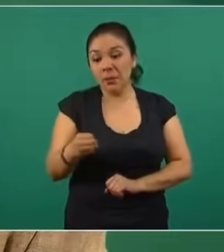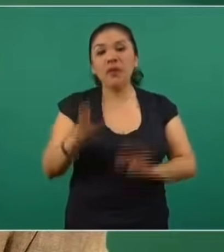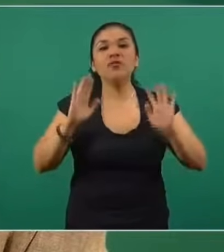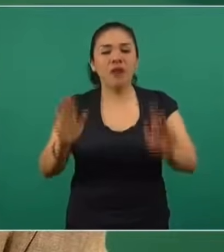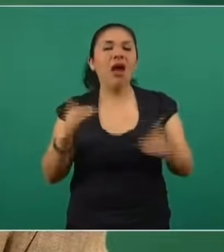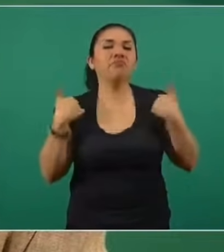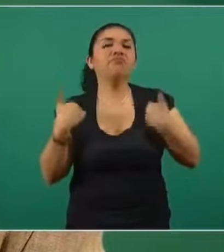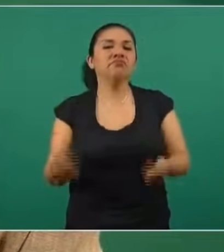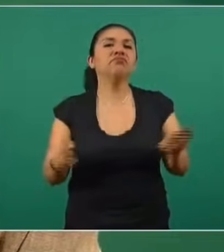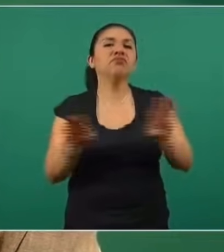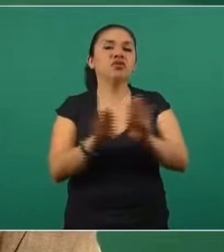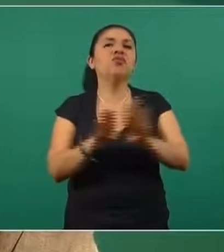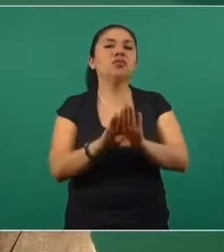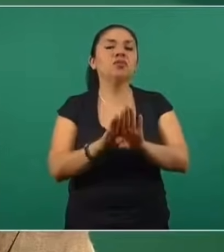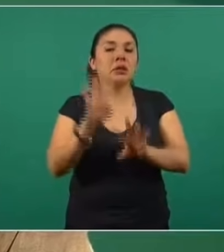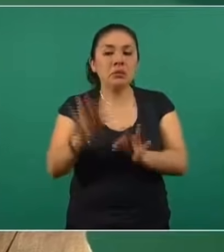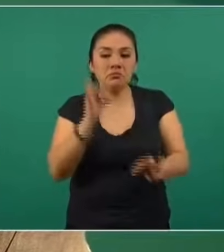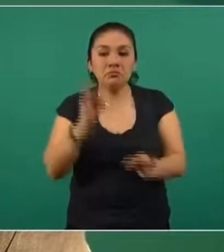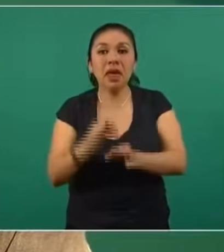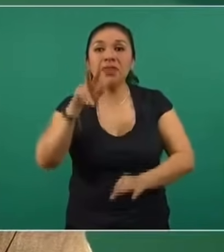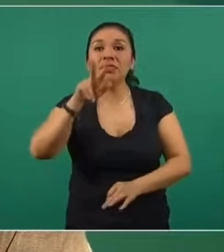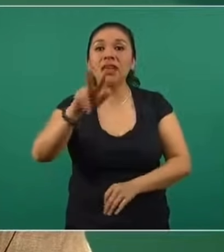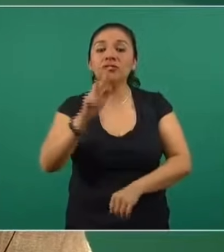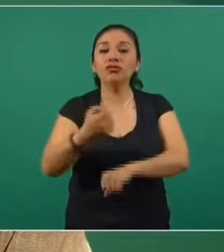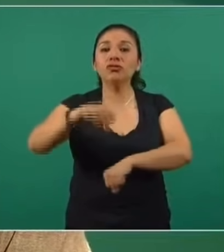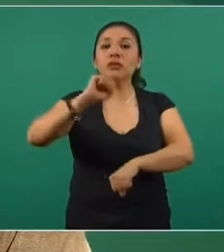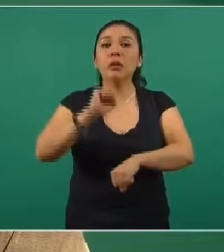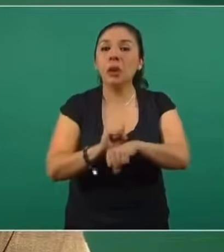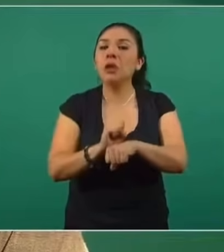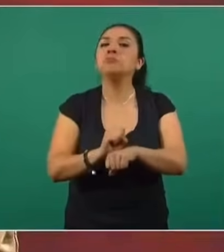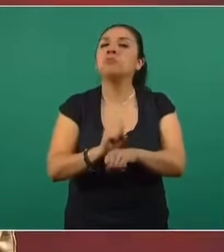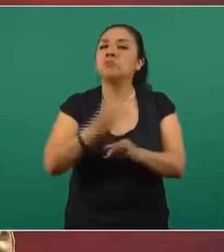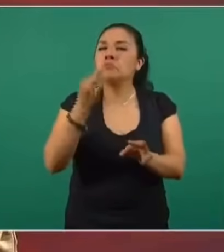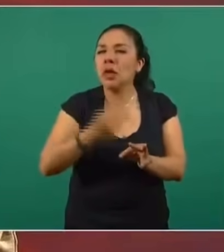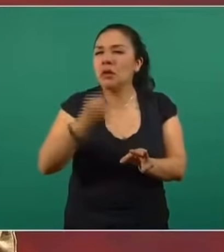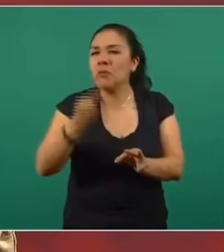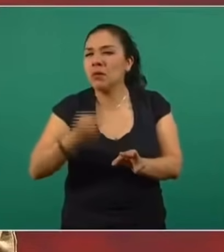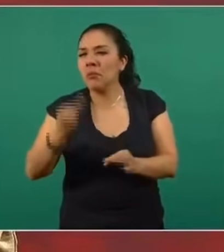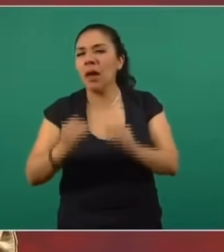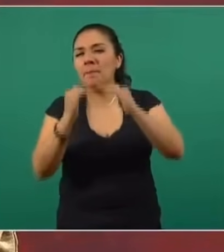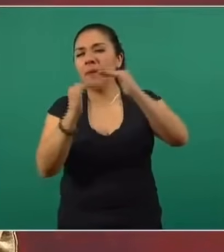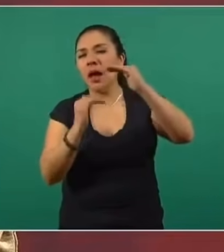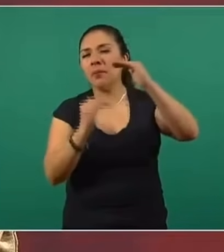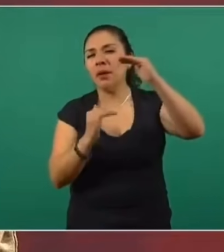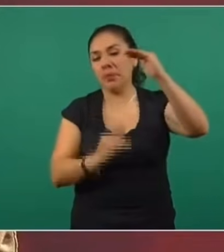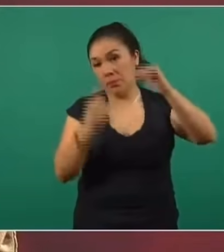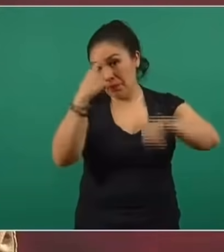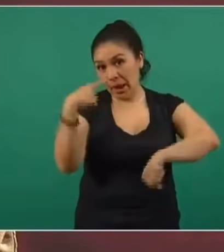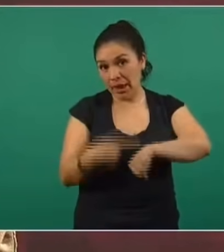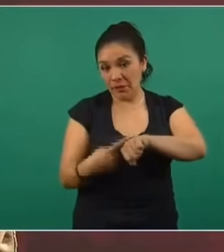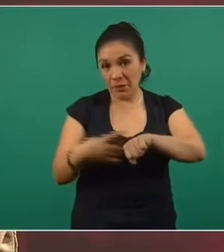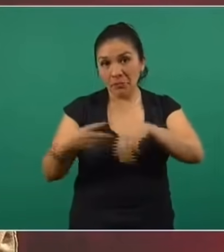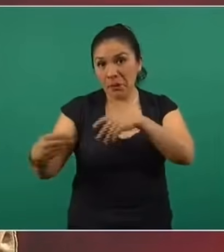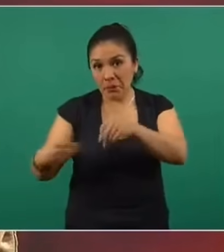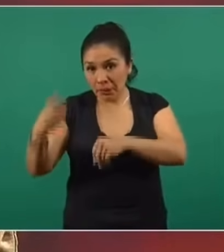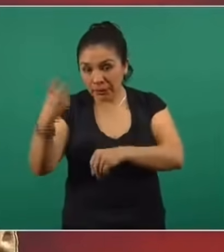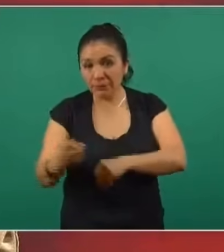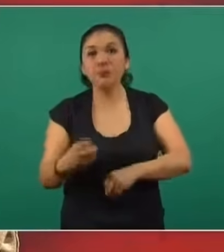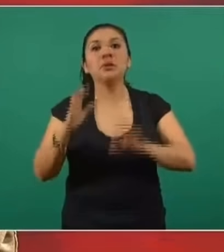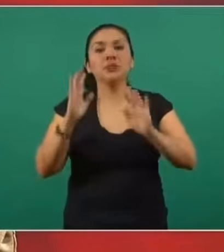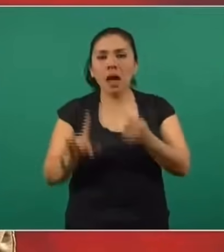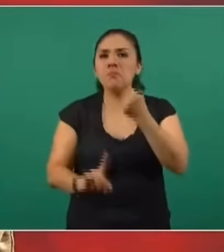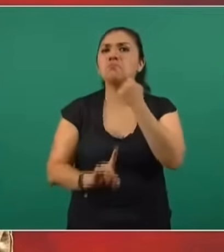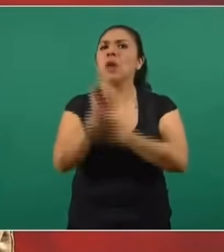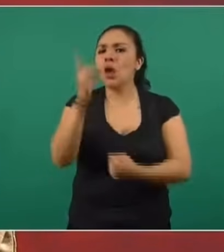confirmaremos que se cumplen 18 semanas a la baja en todos los indicadores de la epidemia. Aparición de nuevos